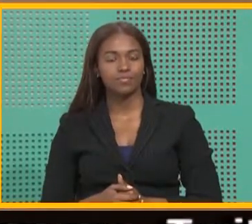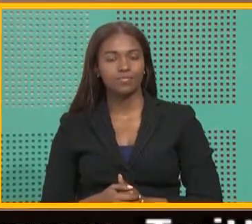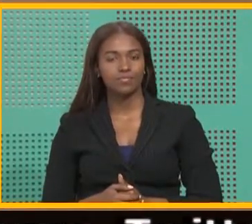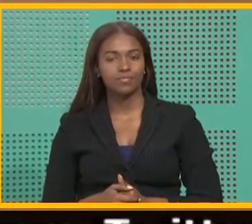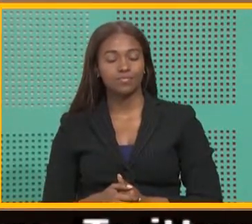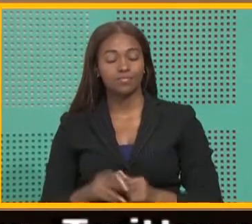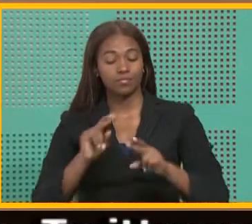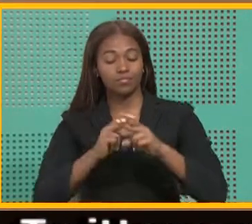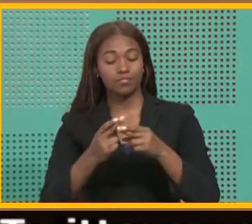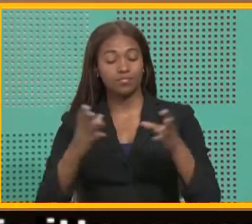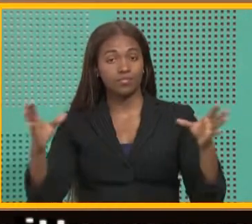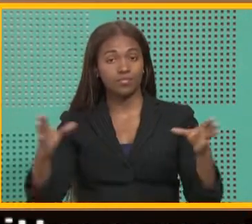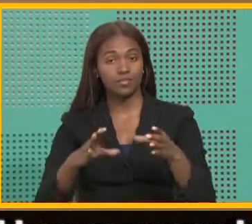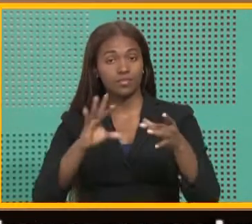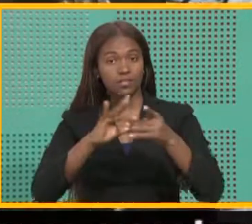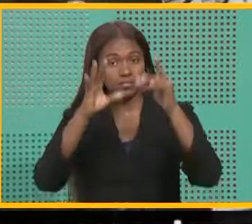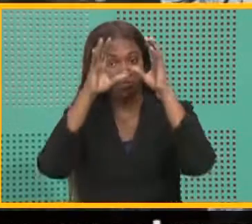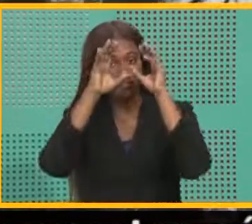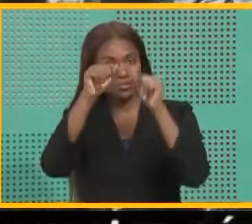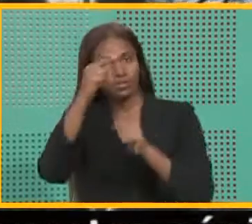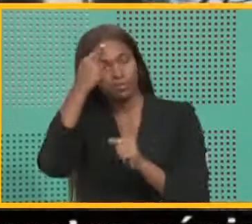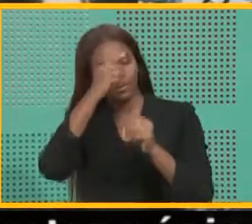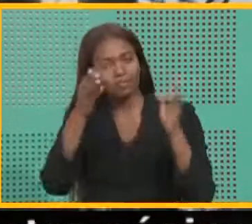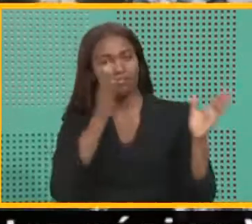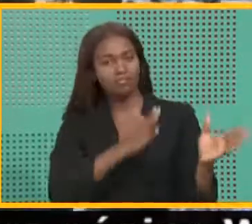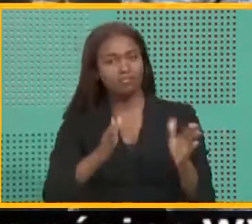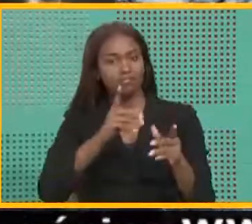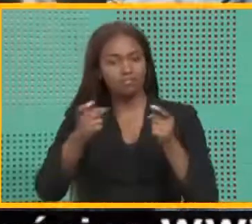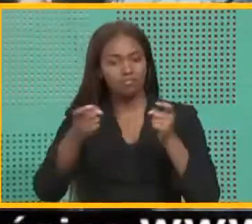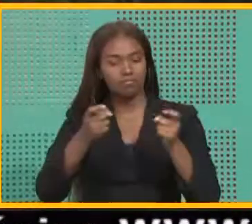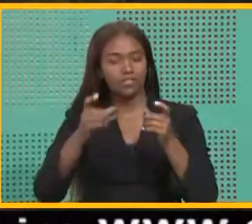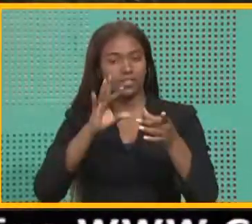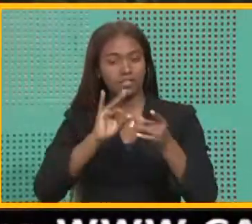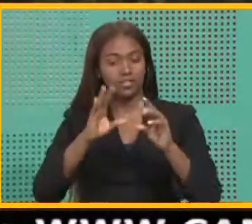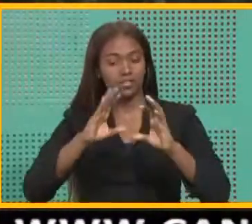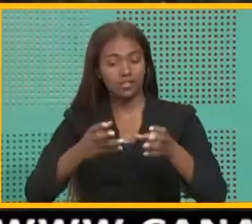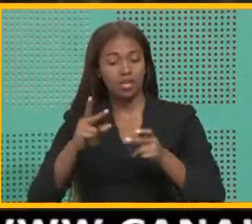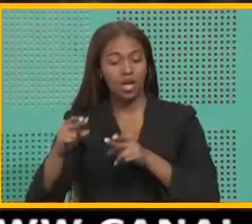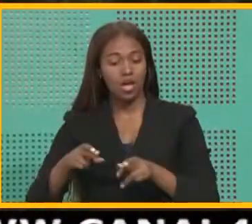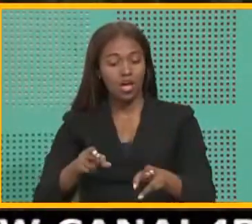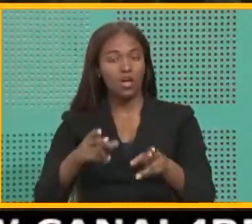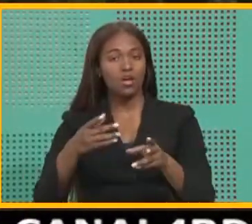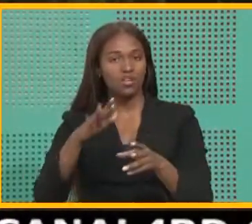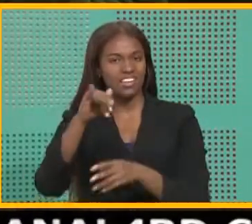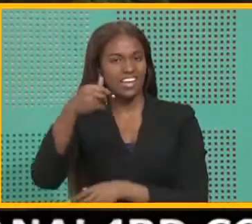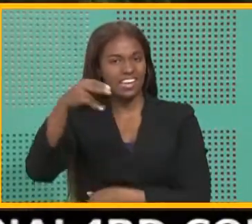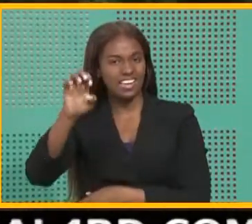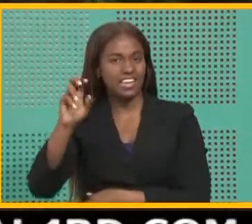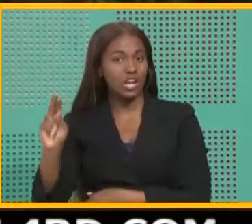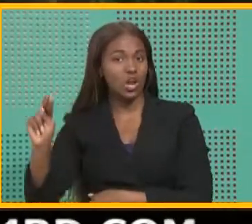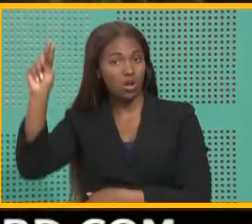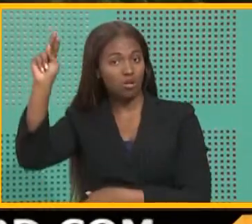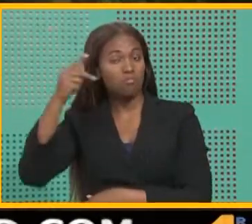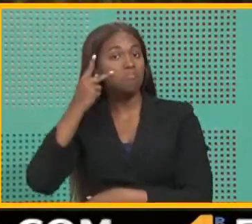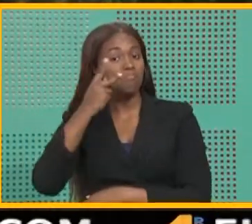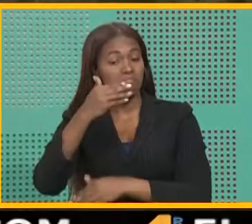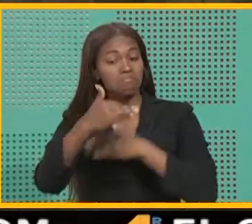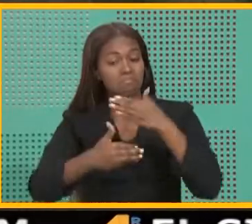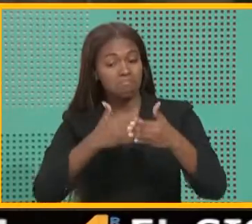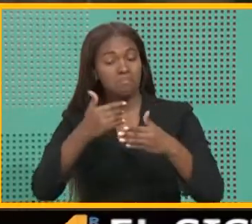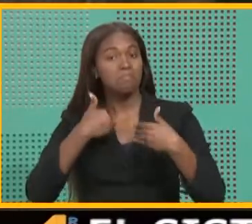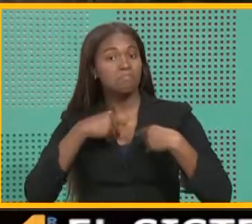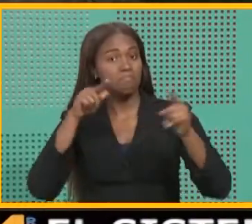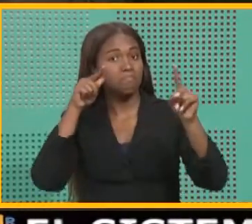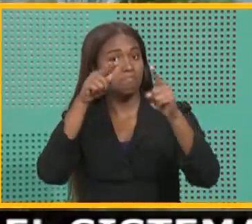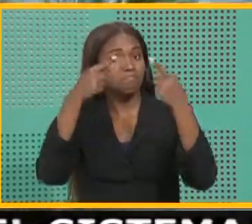En la reunión de la Comisión Presidencial para el Ordenamiento y Manejo de la Cuenca del Río Yaque del Norte, se destacan los avances alcanzados